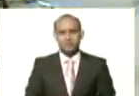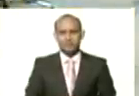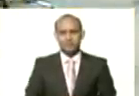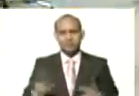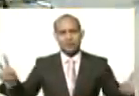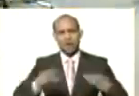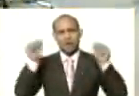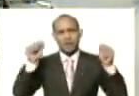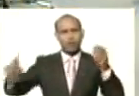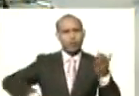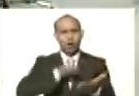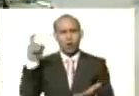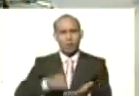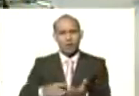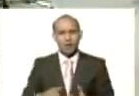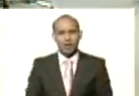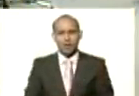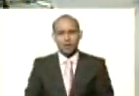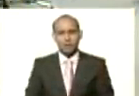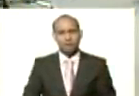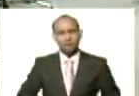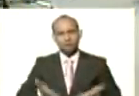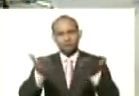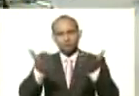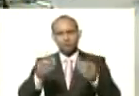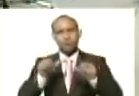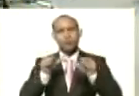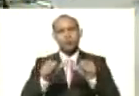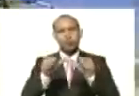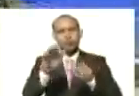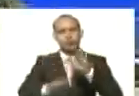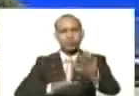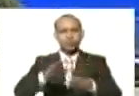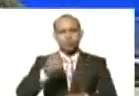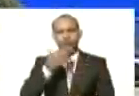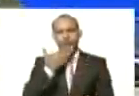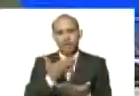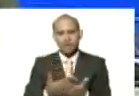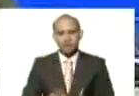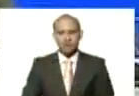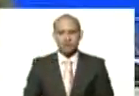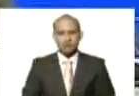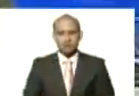Victoria total. Adelante. Pues, avanzar y vencer. Muchas gracias.